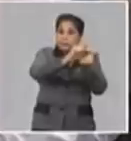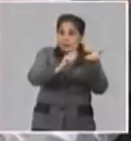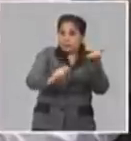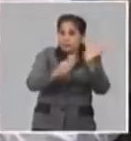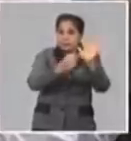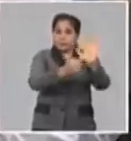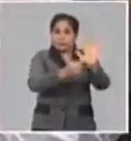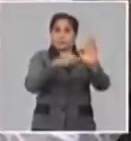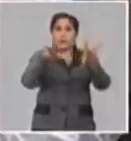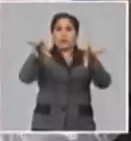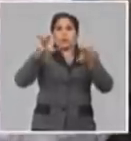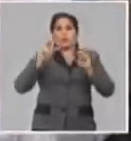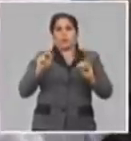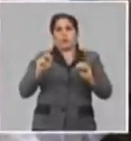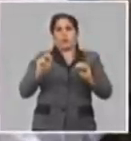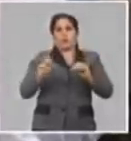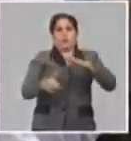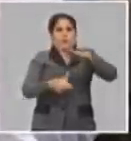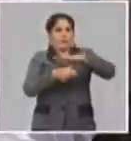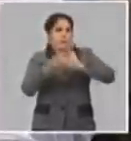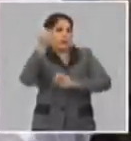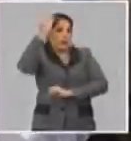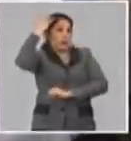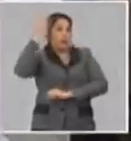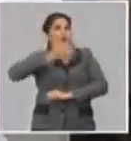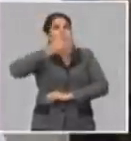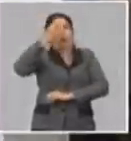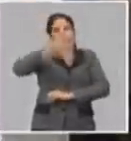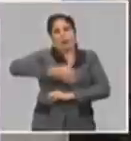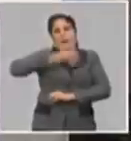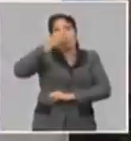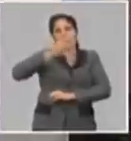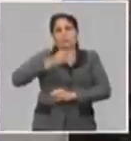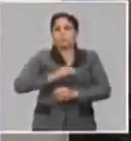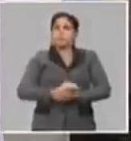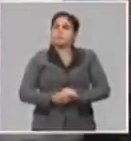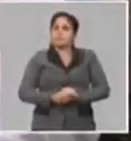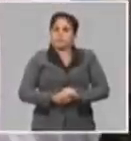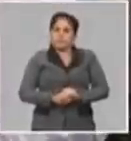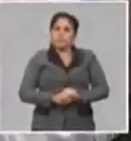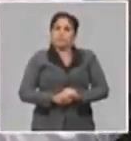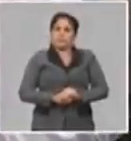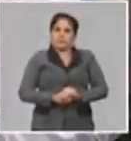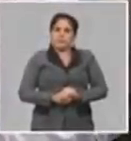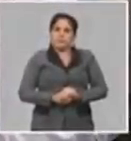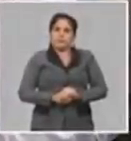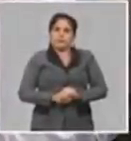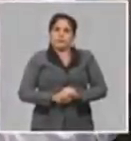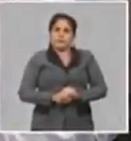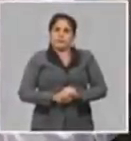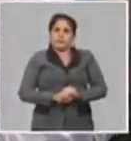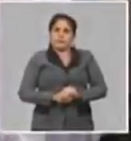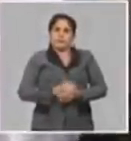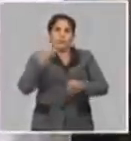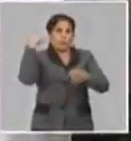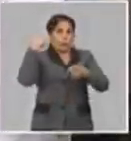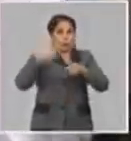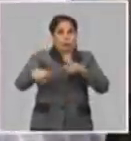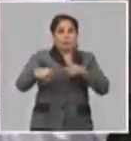son de las cuestiones en las cuales estamos ya dando pasos para su implementación. Vamos